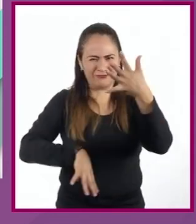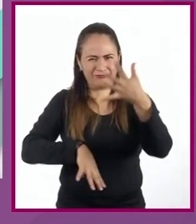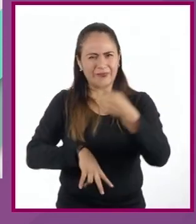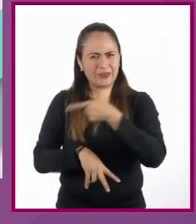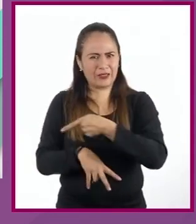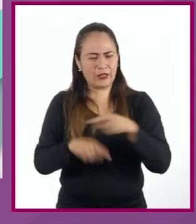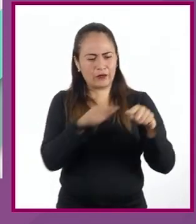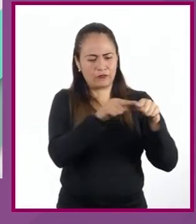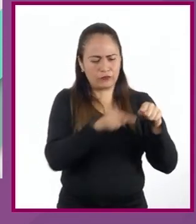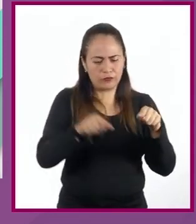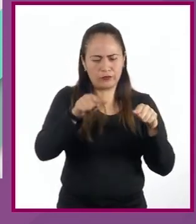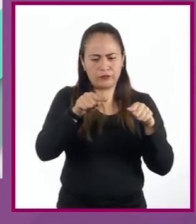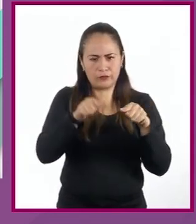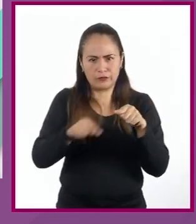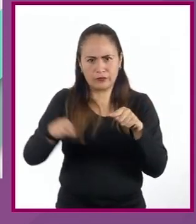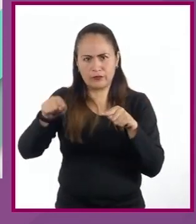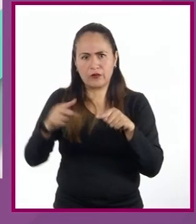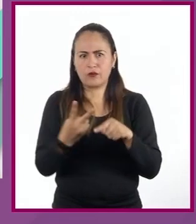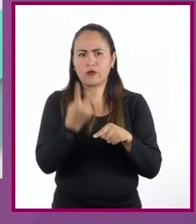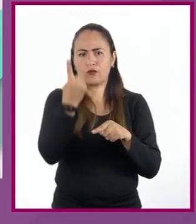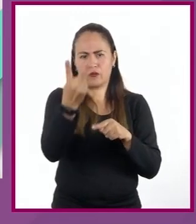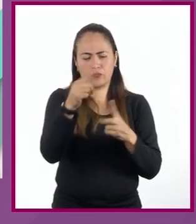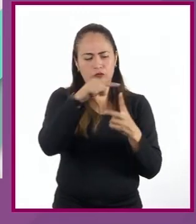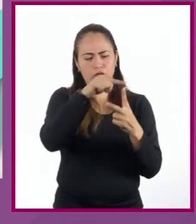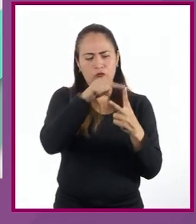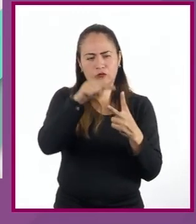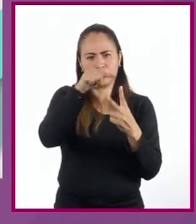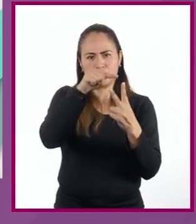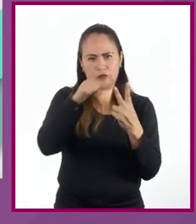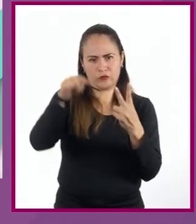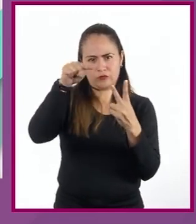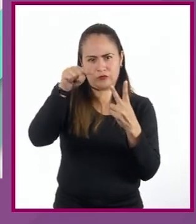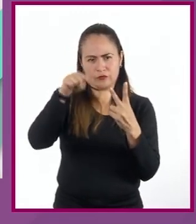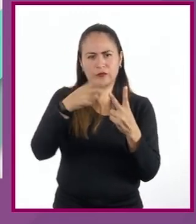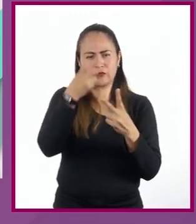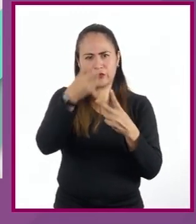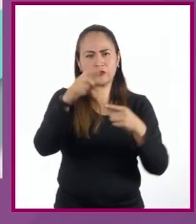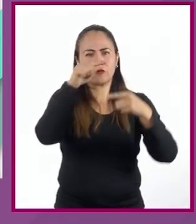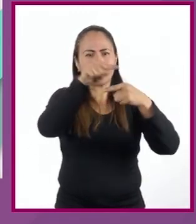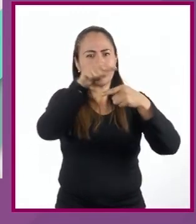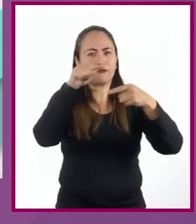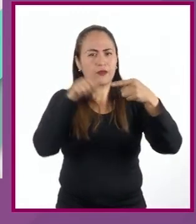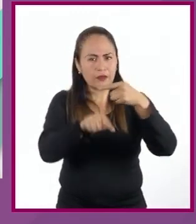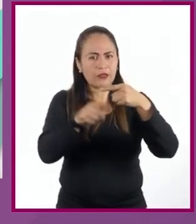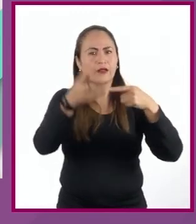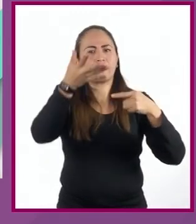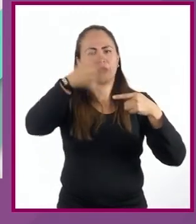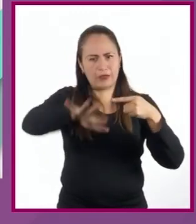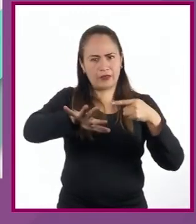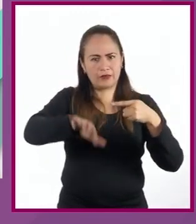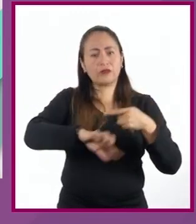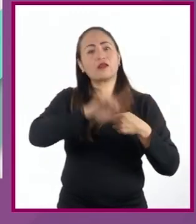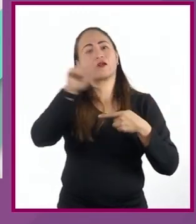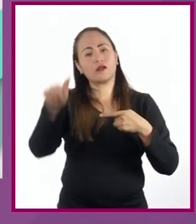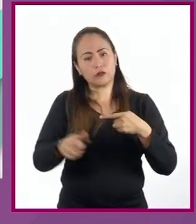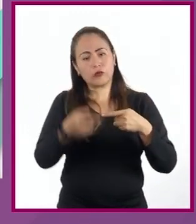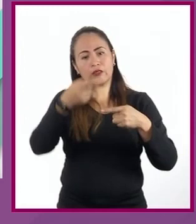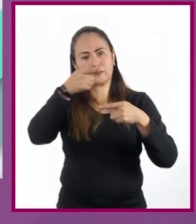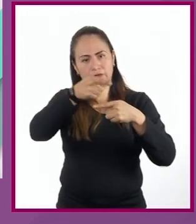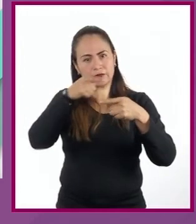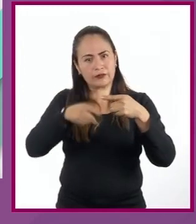de diferencia entre una y otra unidad, por lo que dividiremos entre 10 y luego entre 10,